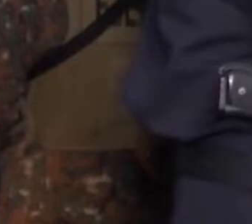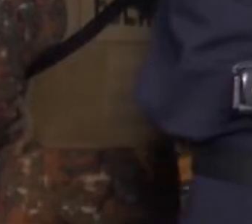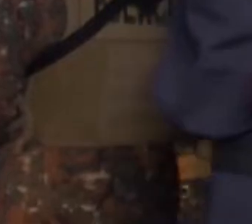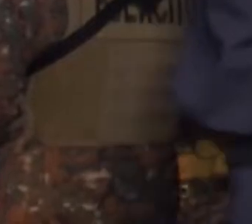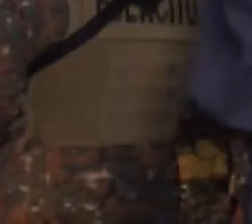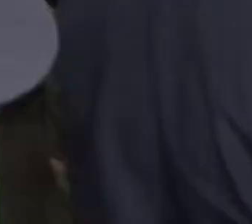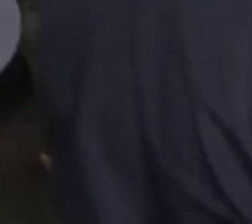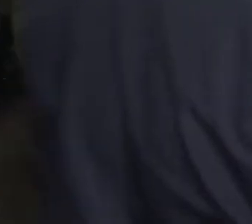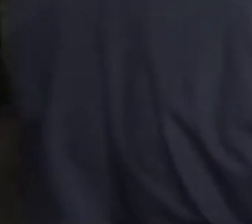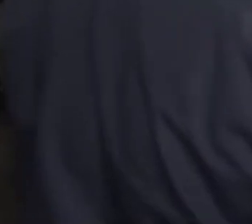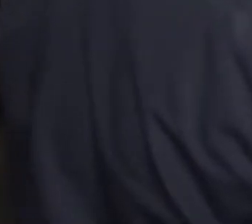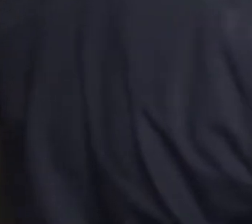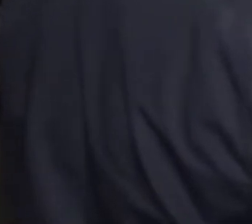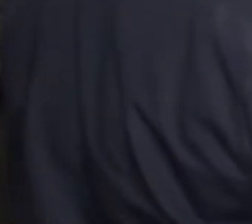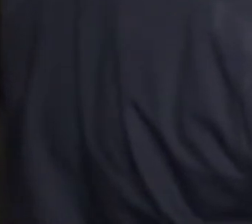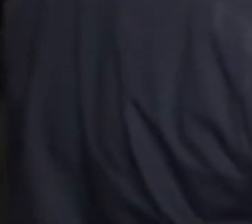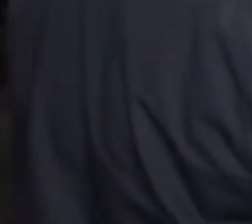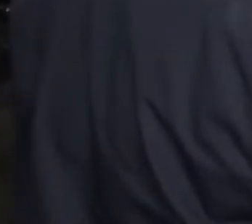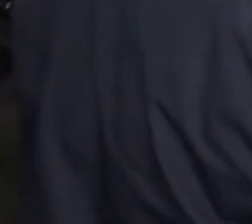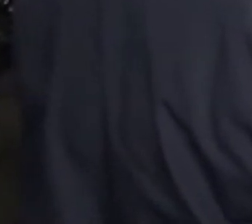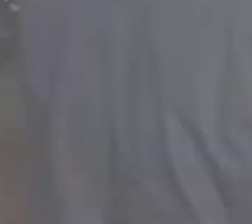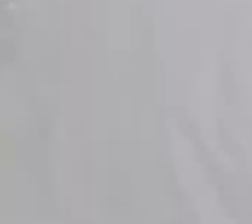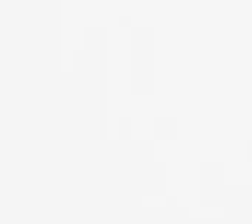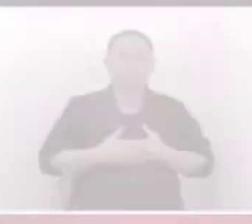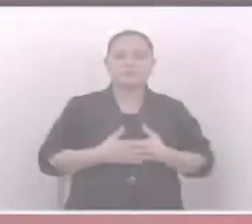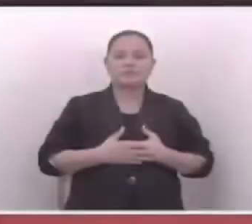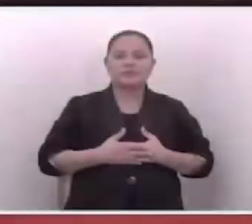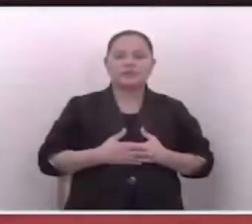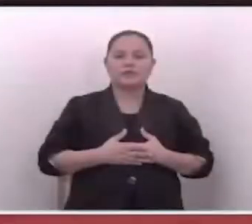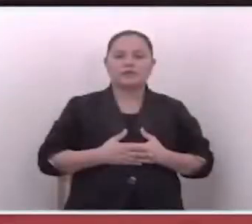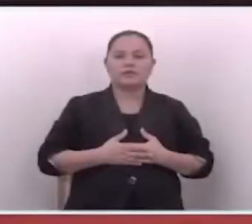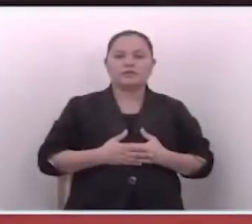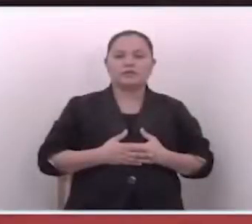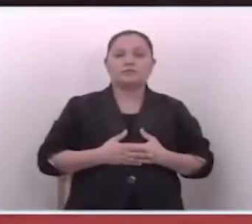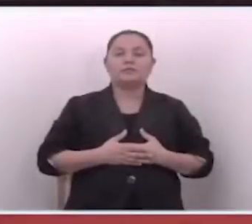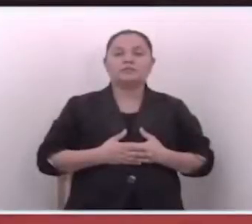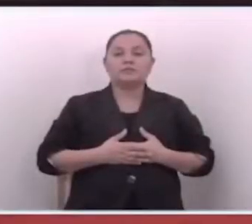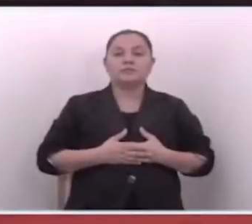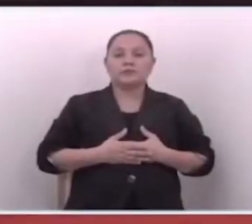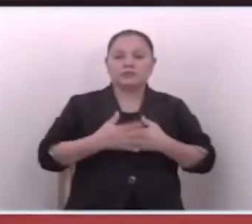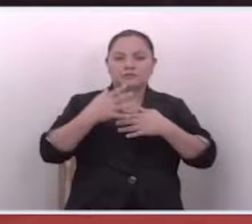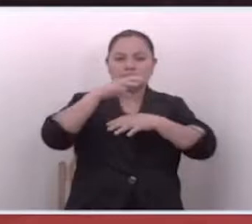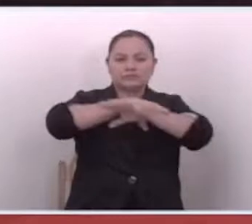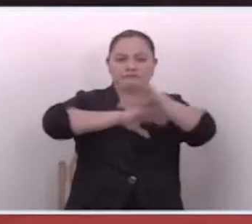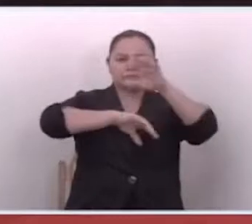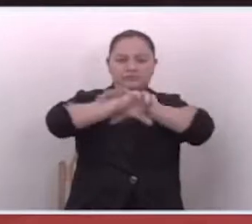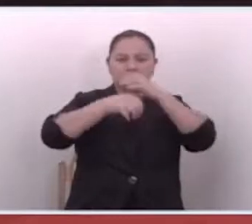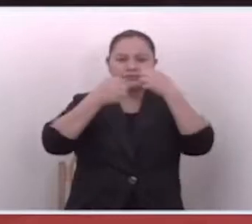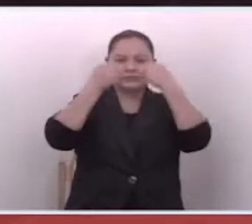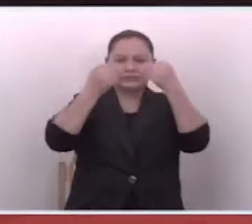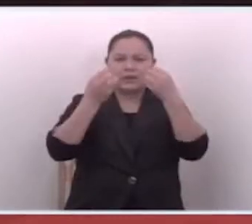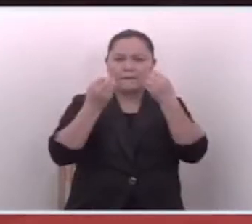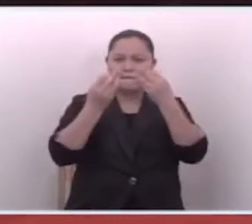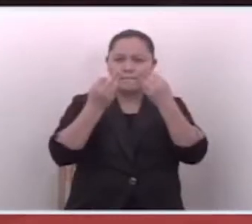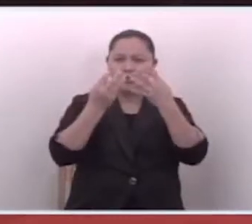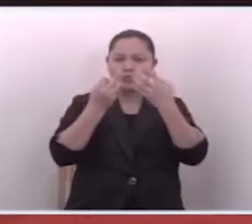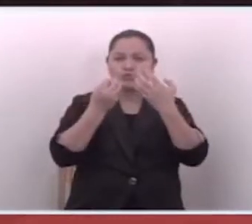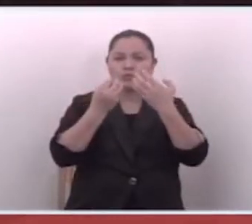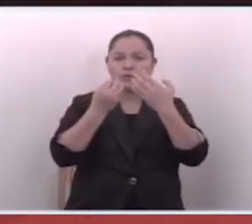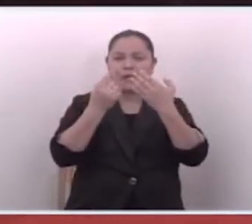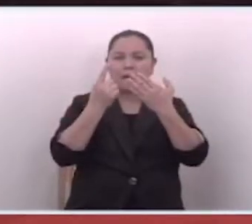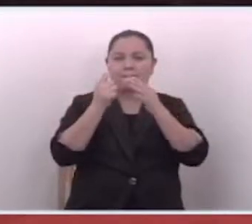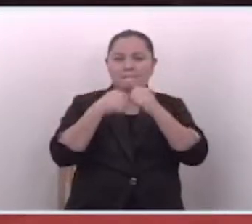tendencia de armas y droga, entre otros delitos. Con la captura de miles de pandilleros que por